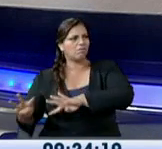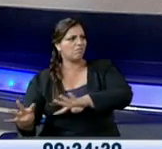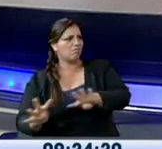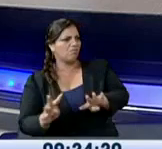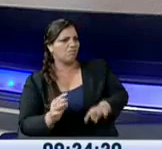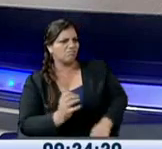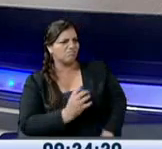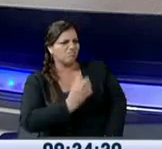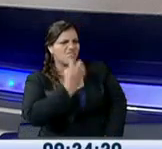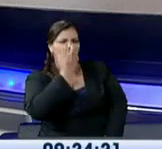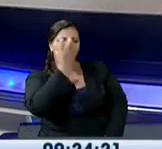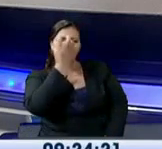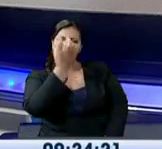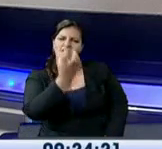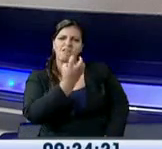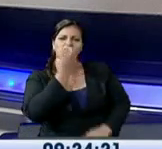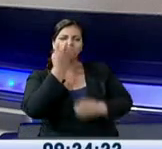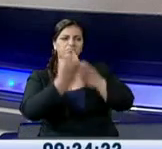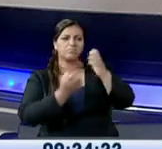comportamiento.